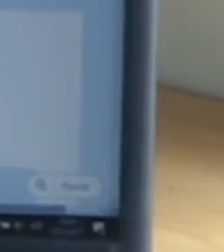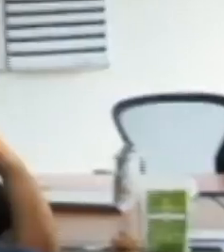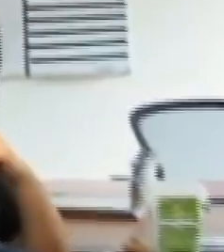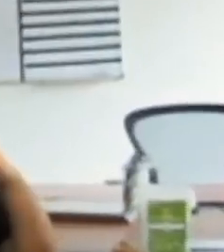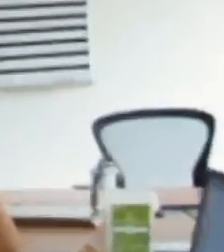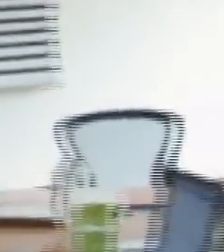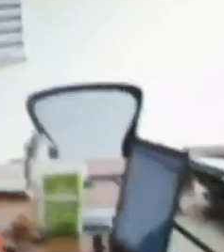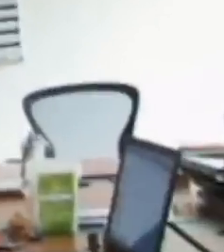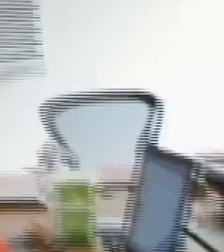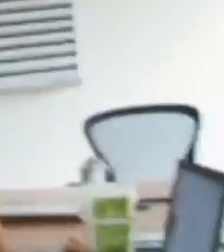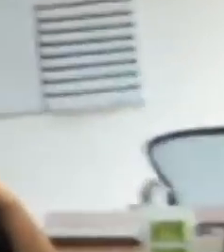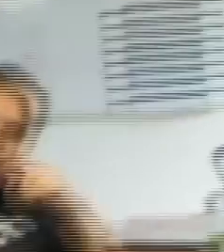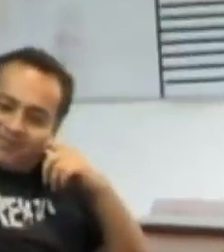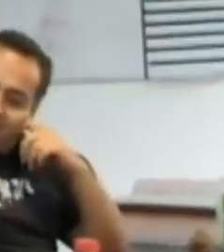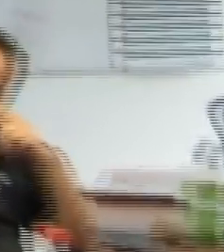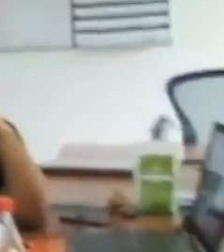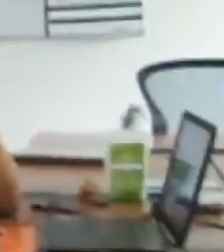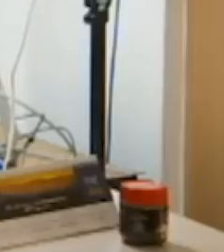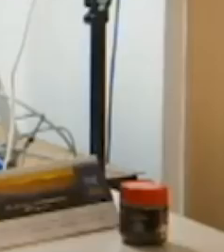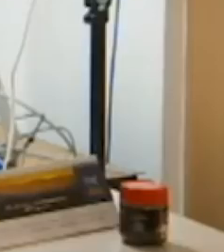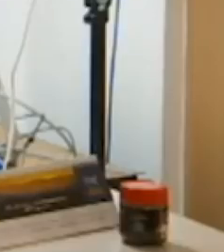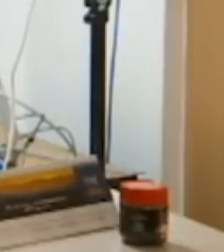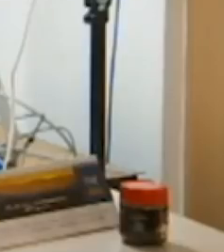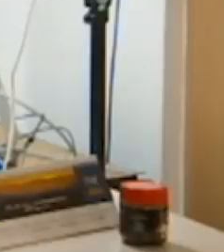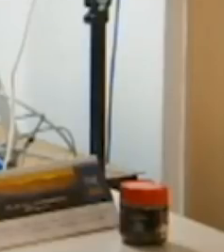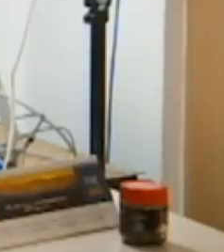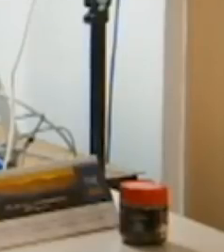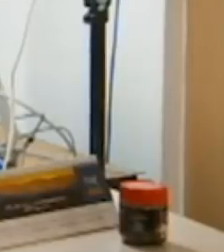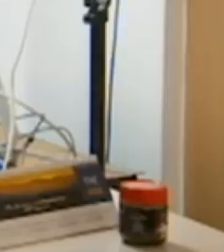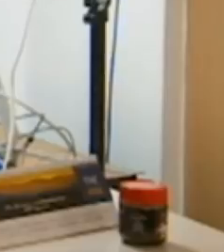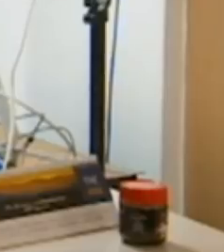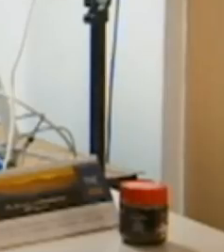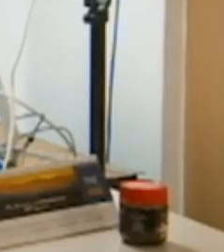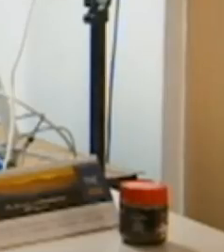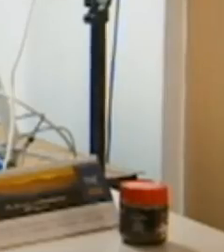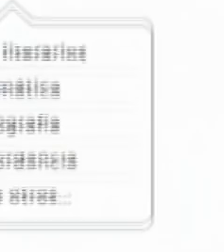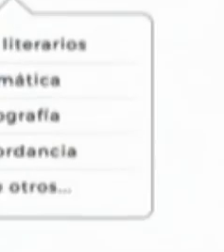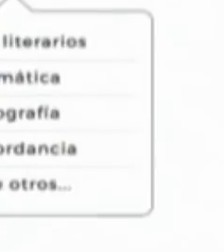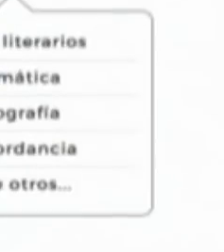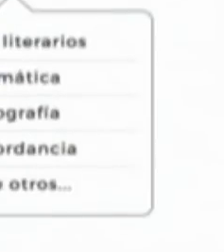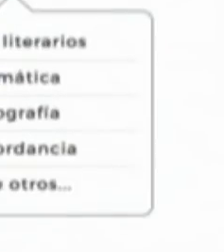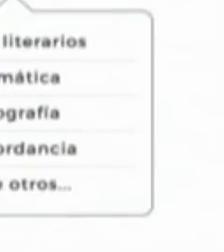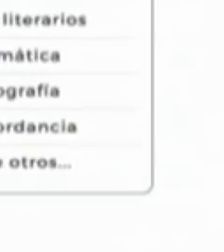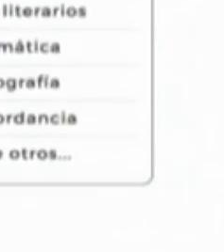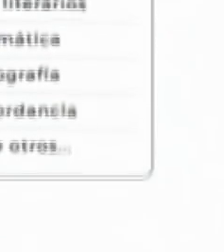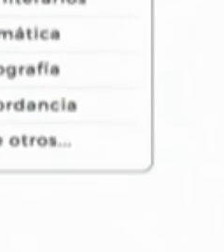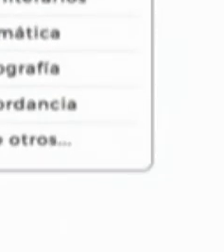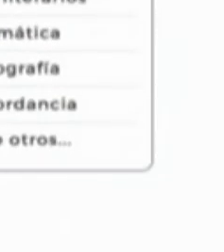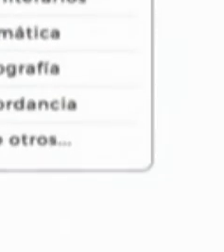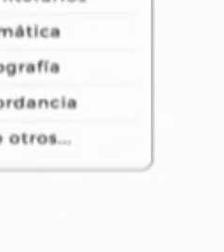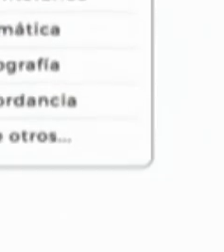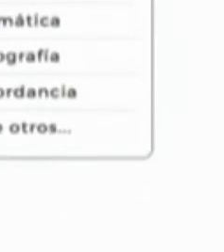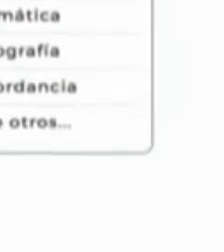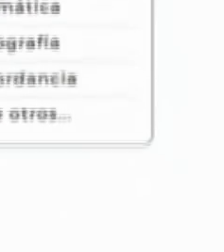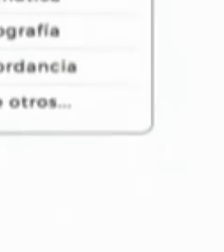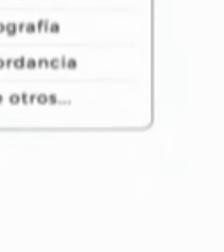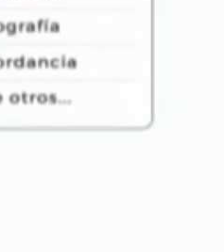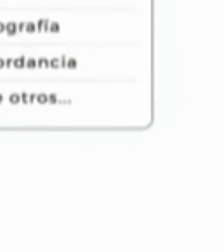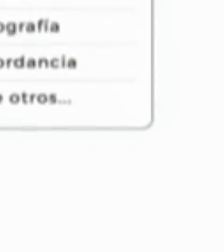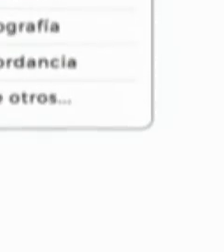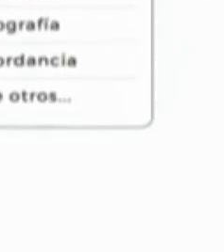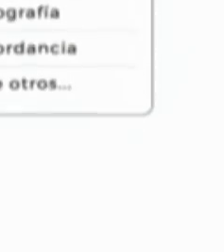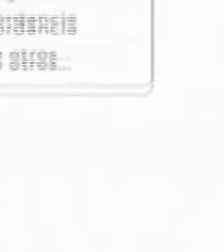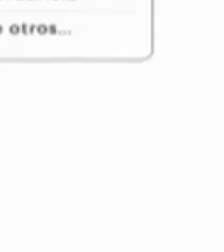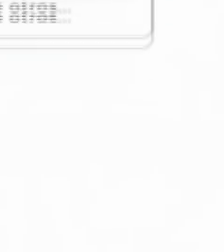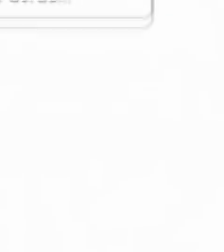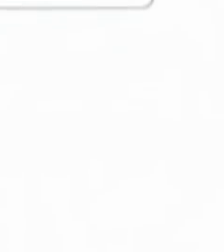se salen de la norma y nos demuestran que creer es poder. Los ejercicios de la plataforma simulan el examen de admisión